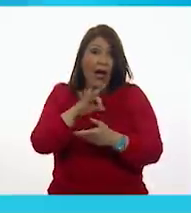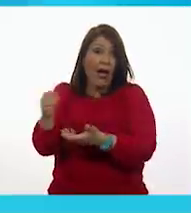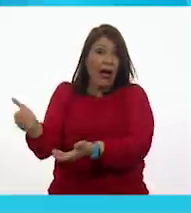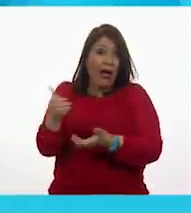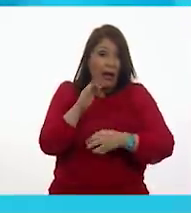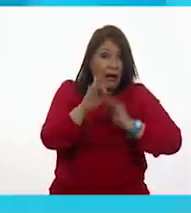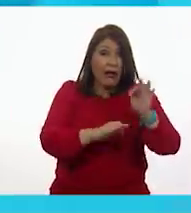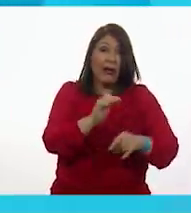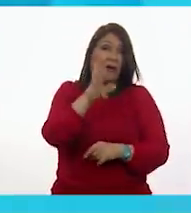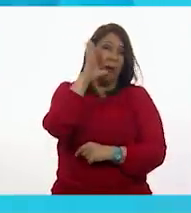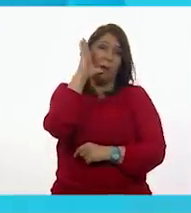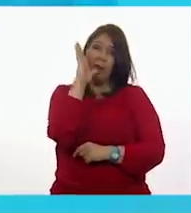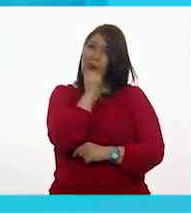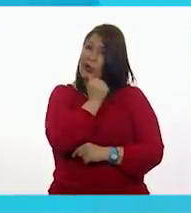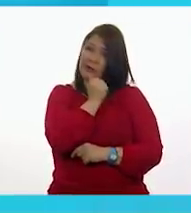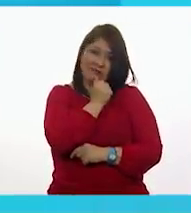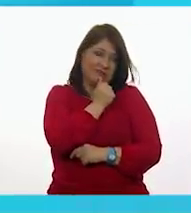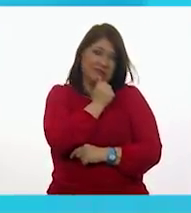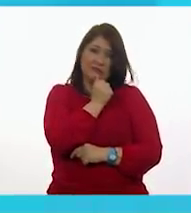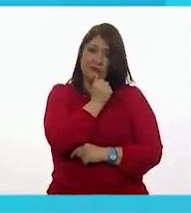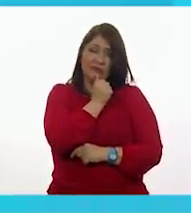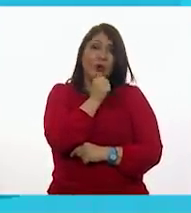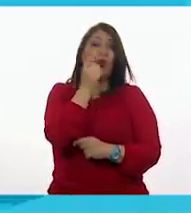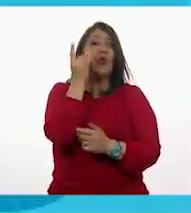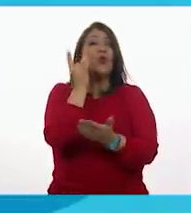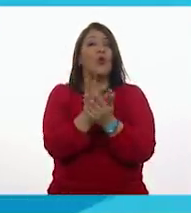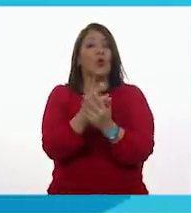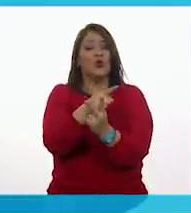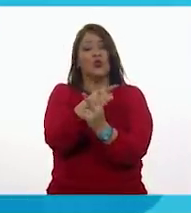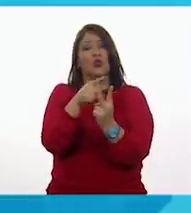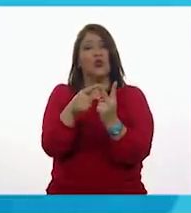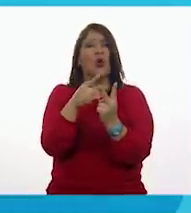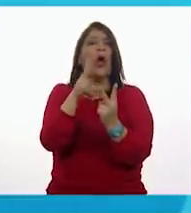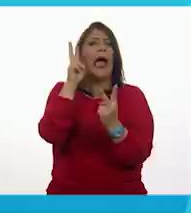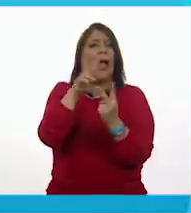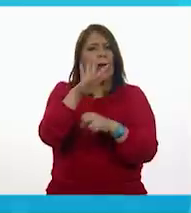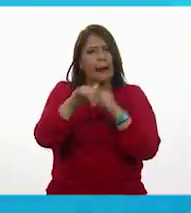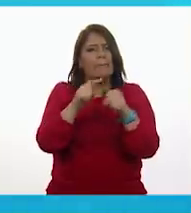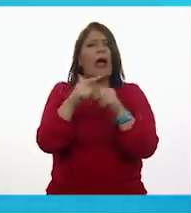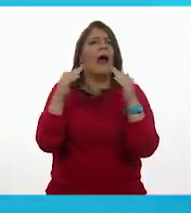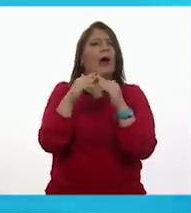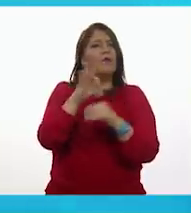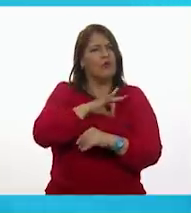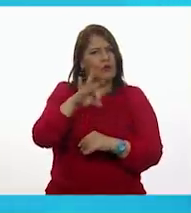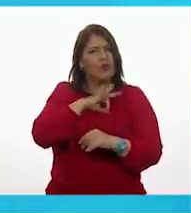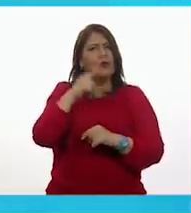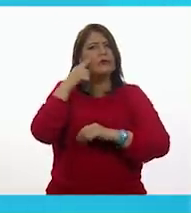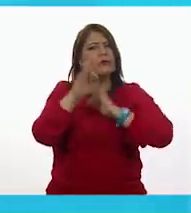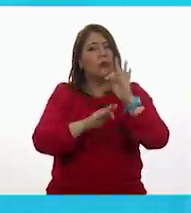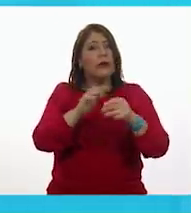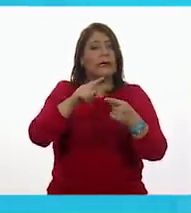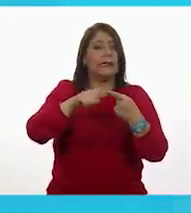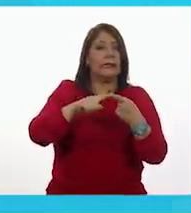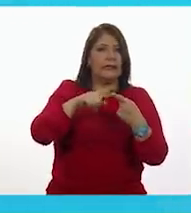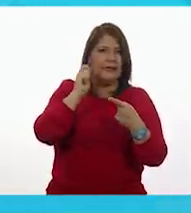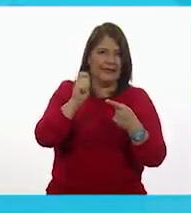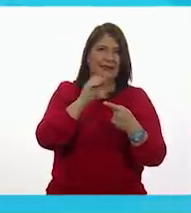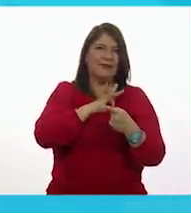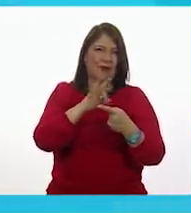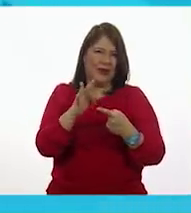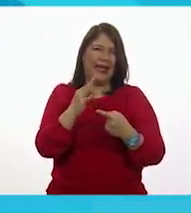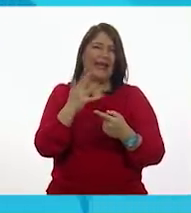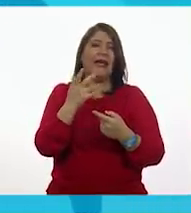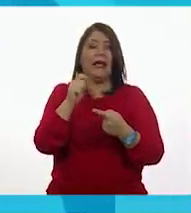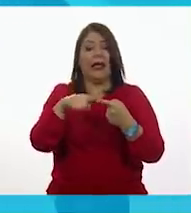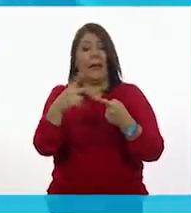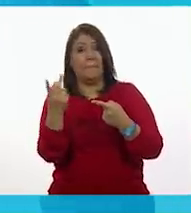mascota. De hecho, solo existen dos animales que pueden ser felices en una casa y que pueden ser nuestras mascotas,